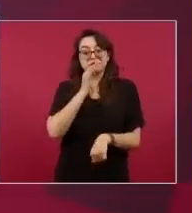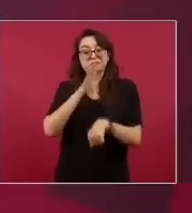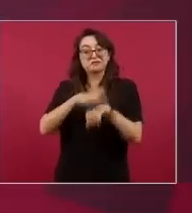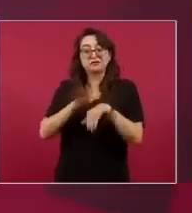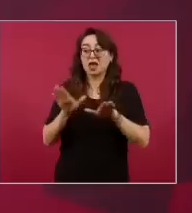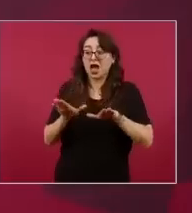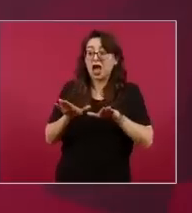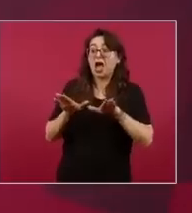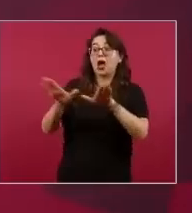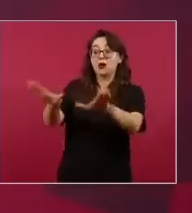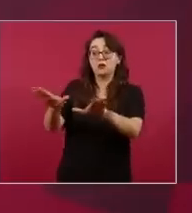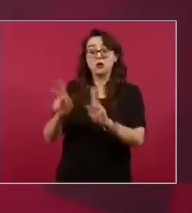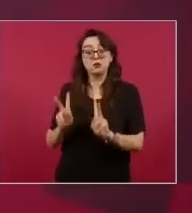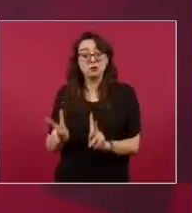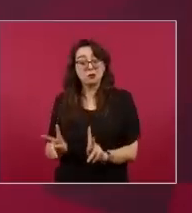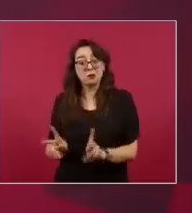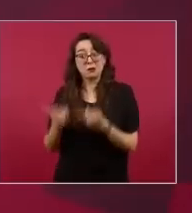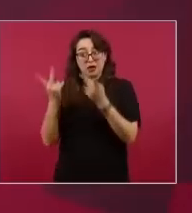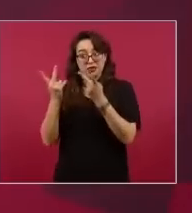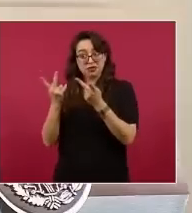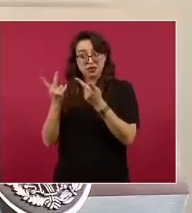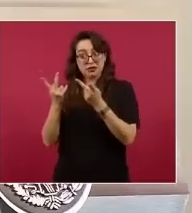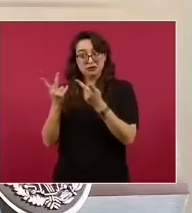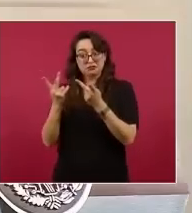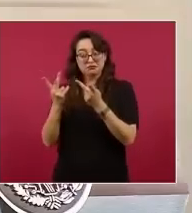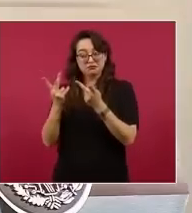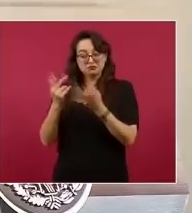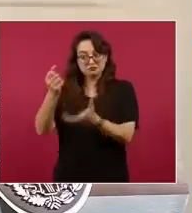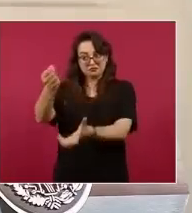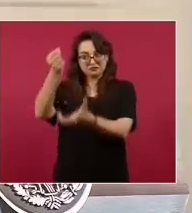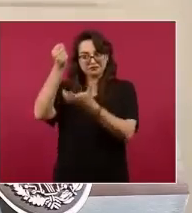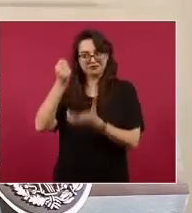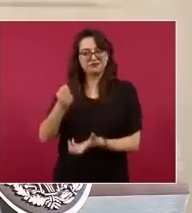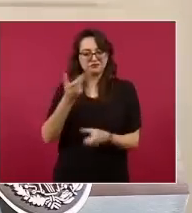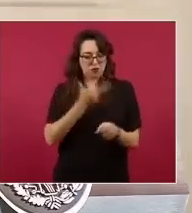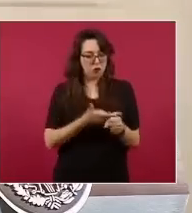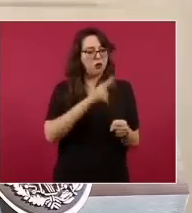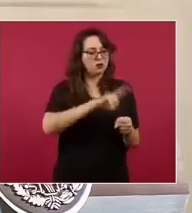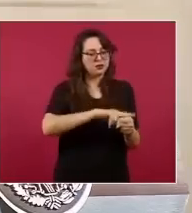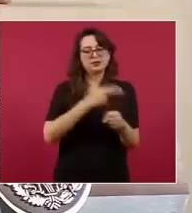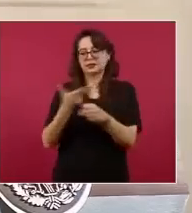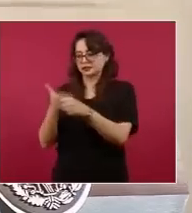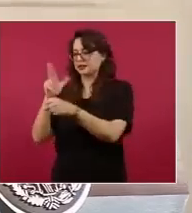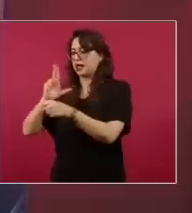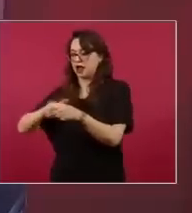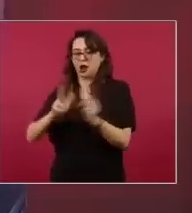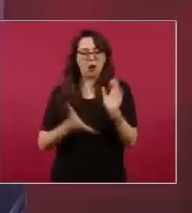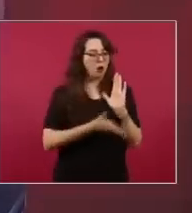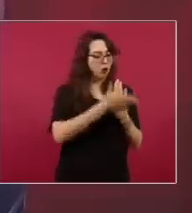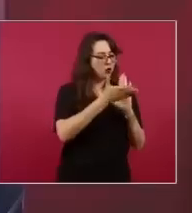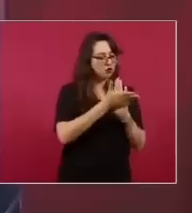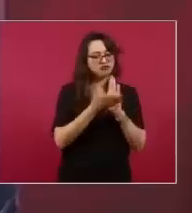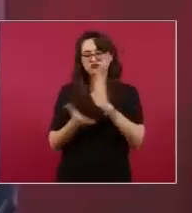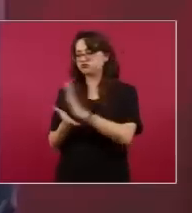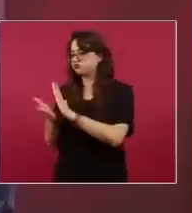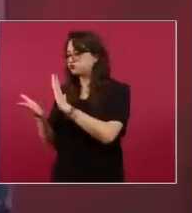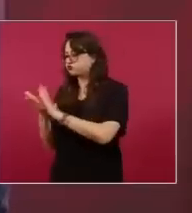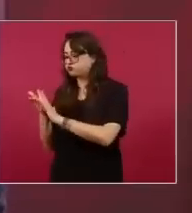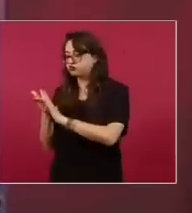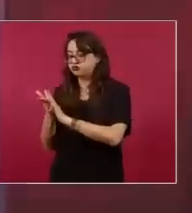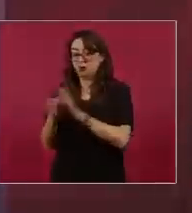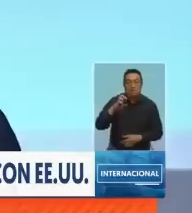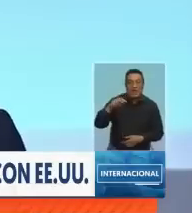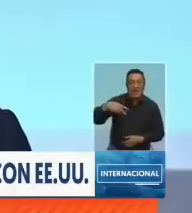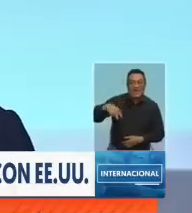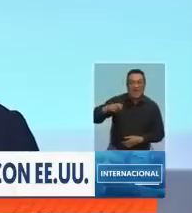vamos a hacer Pero sí me gustaría que ese dinero se destinará a